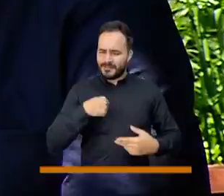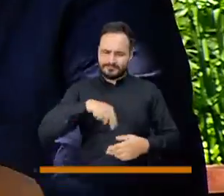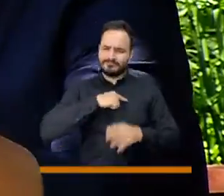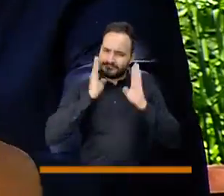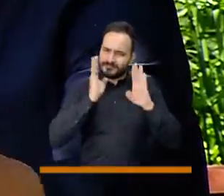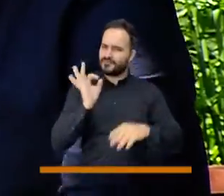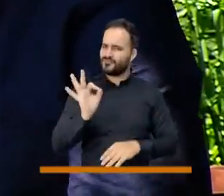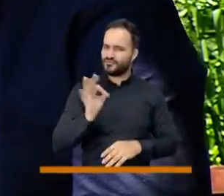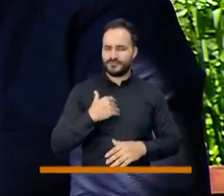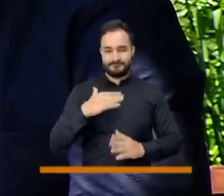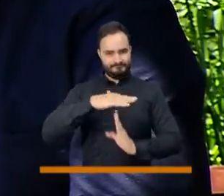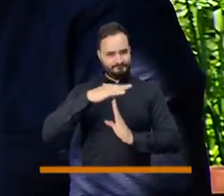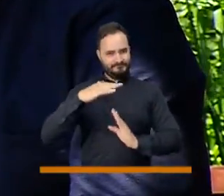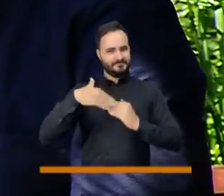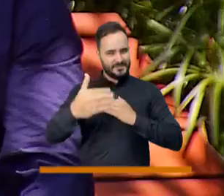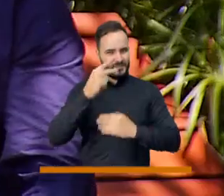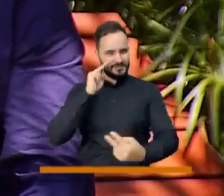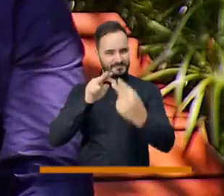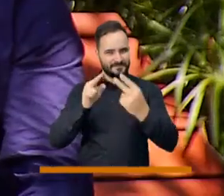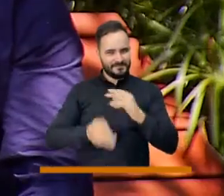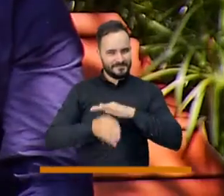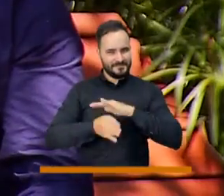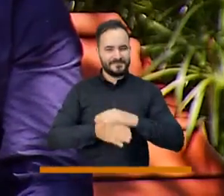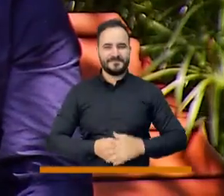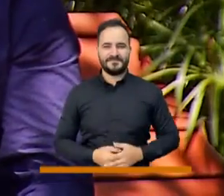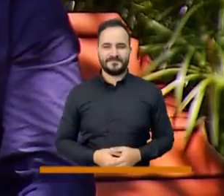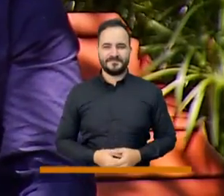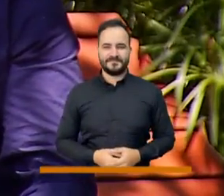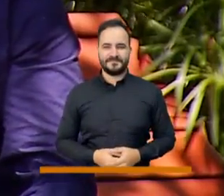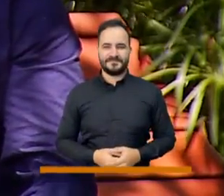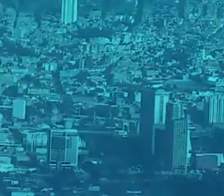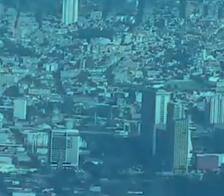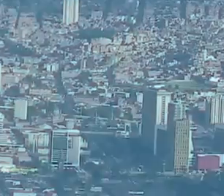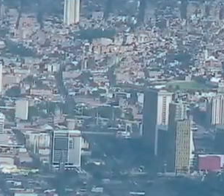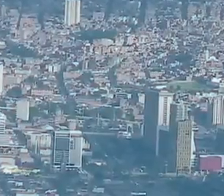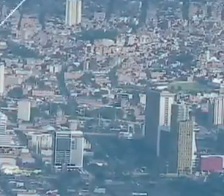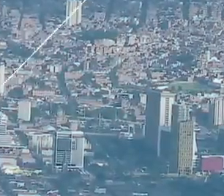para y siempre los estamos escuchando. Ya regresamos en De Frente a la Gente.